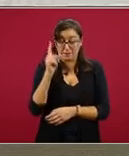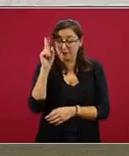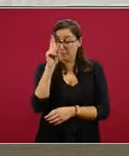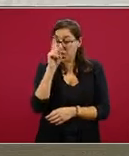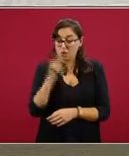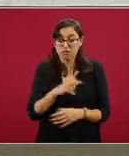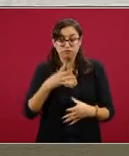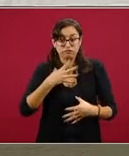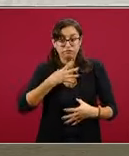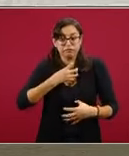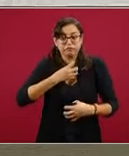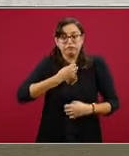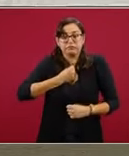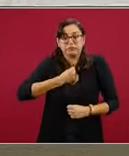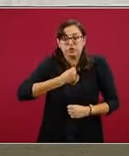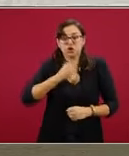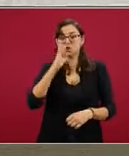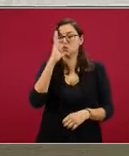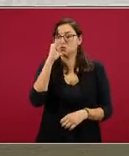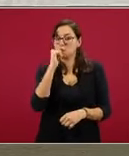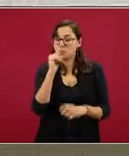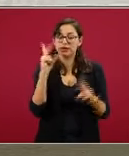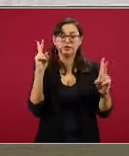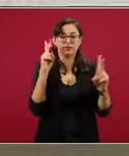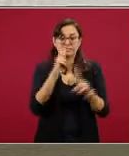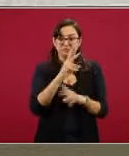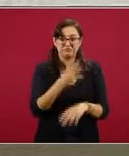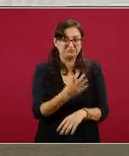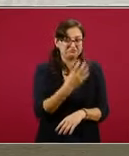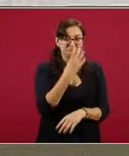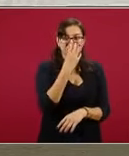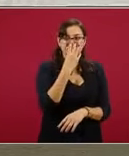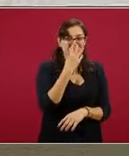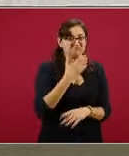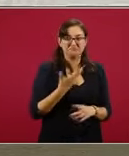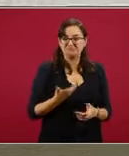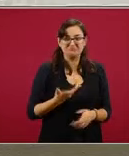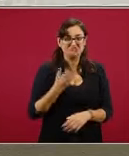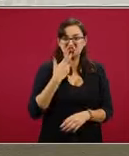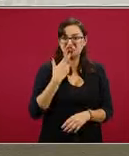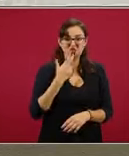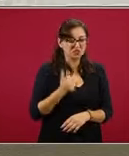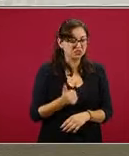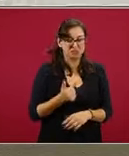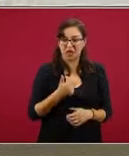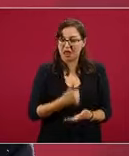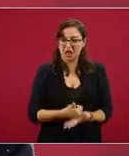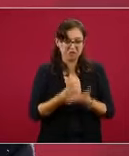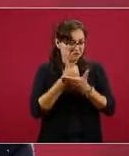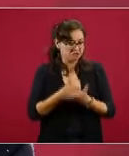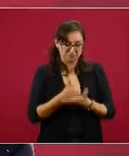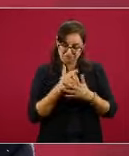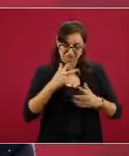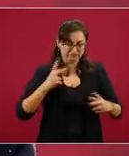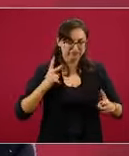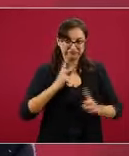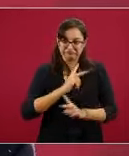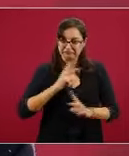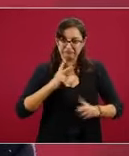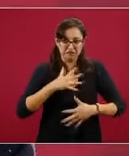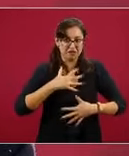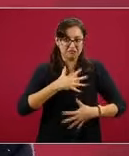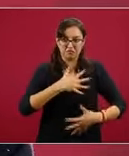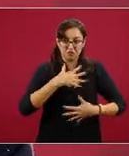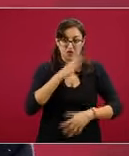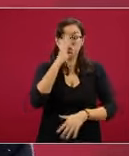dificultad respiratoria importante y la oxigenación, mis pulmones ya no tienen la suficiente capacidad de oxigenar a